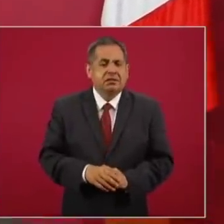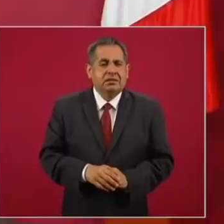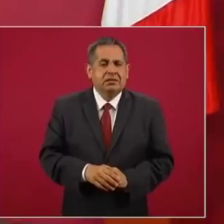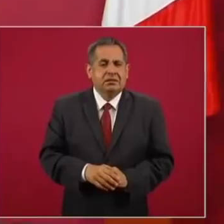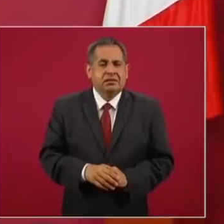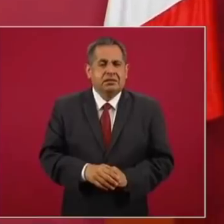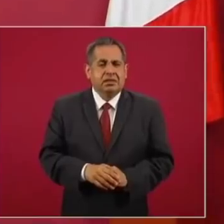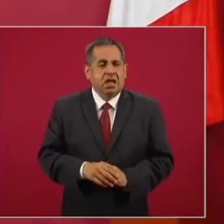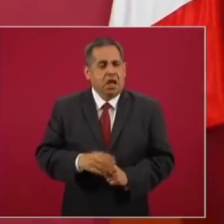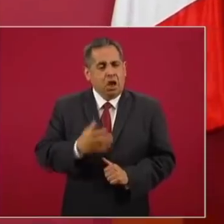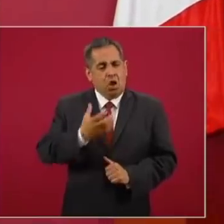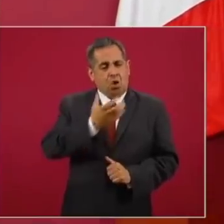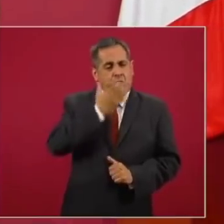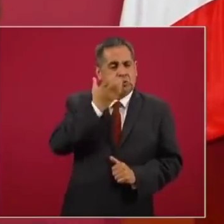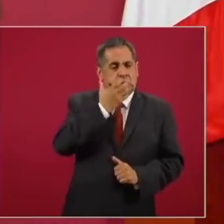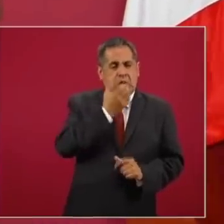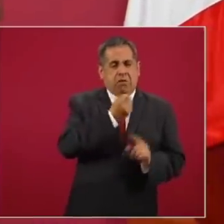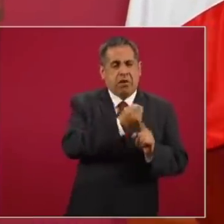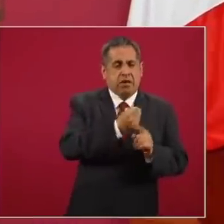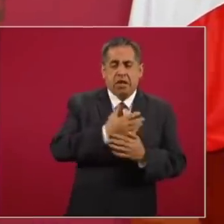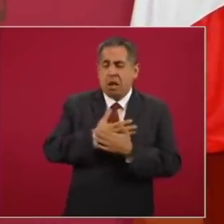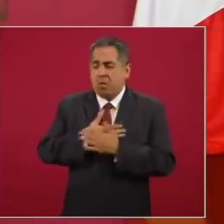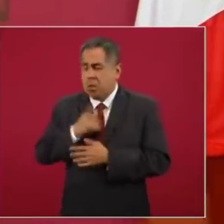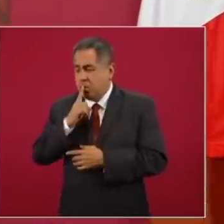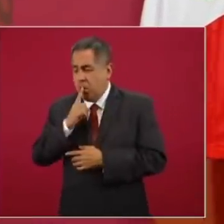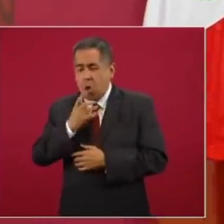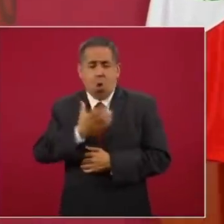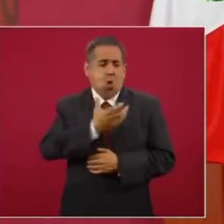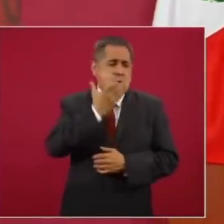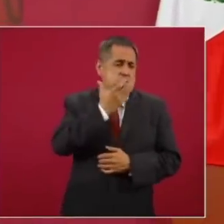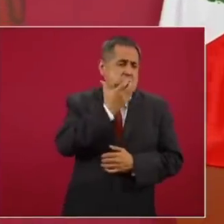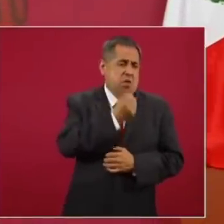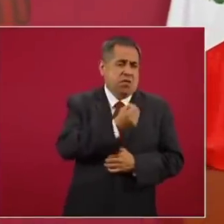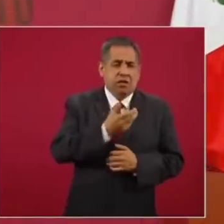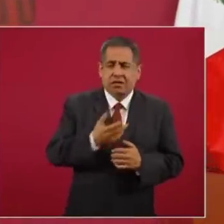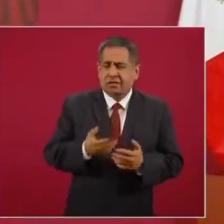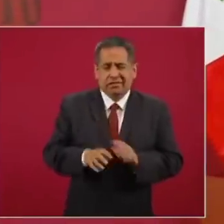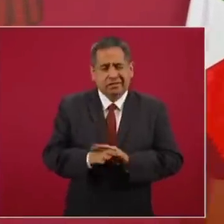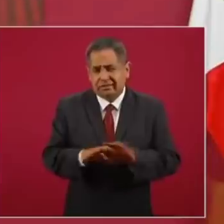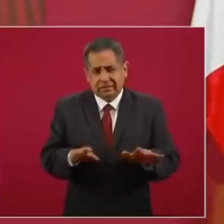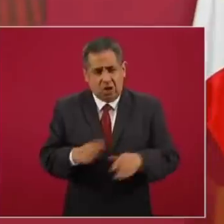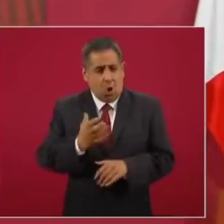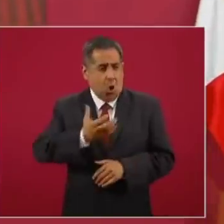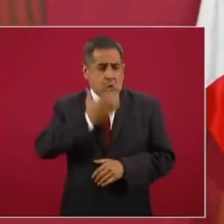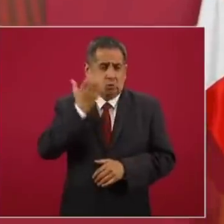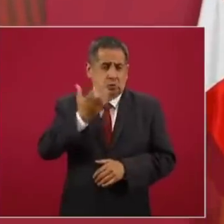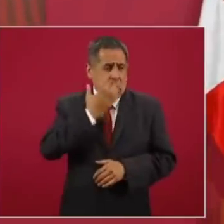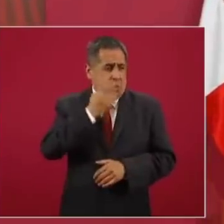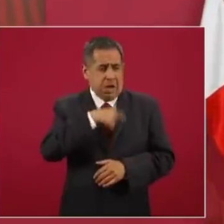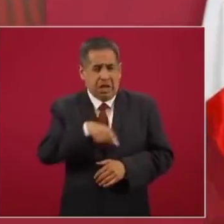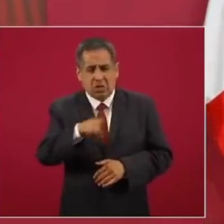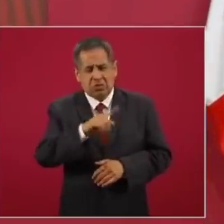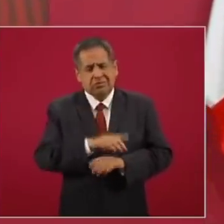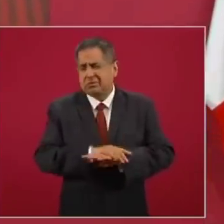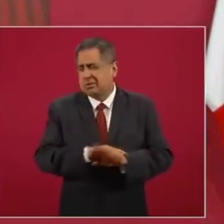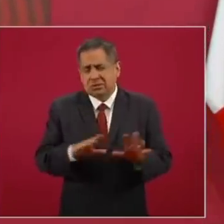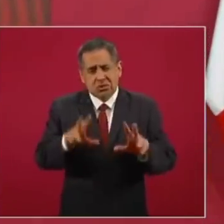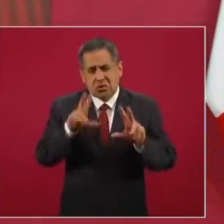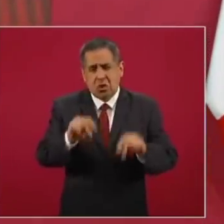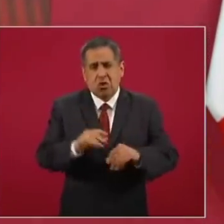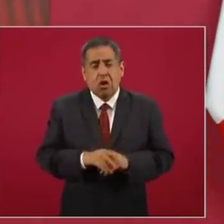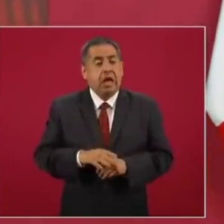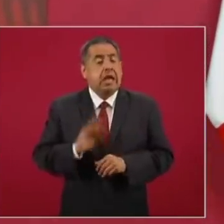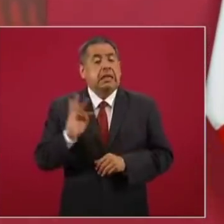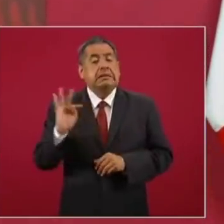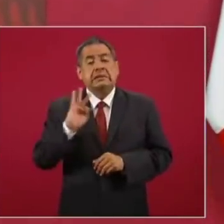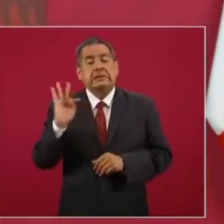Es más fuerte la costumbre que el amor. Entonces, como queda la costumbre, a lo mejor